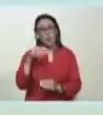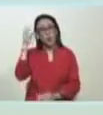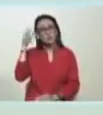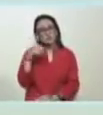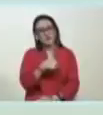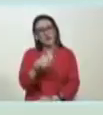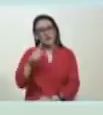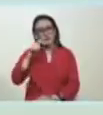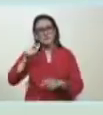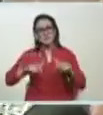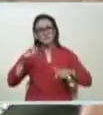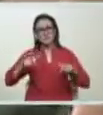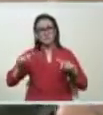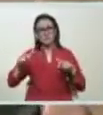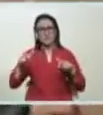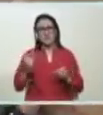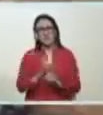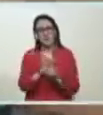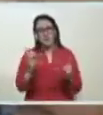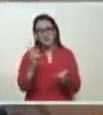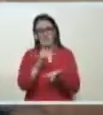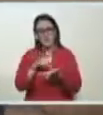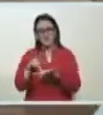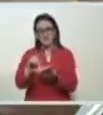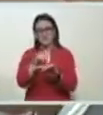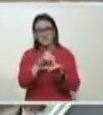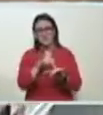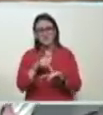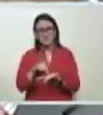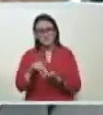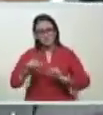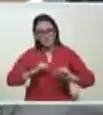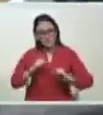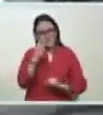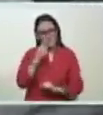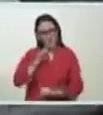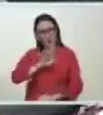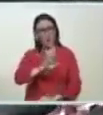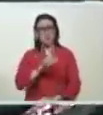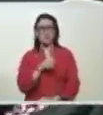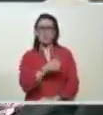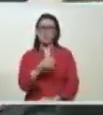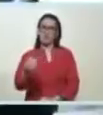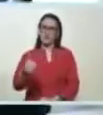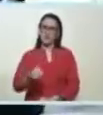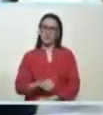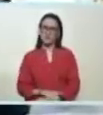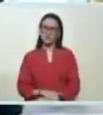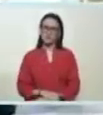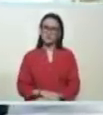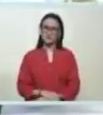popular, la democracia participativa, activa, protagónica.